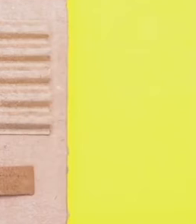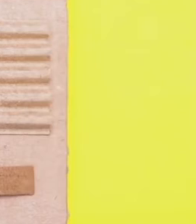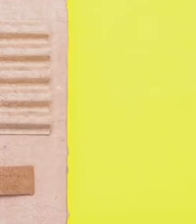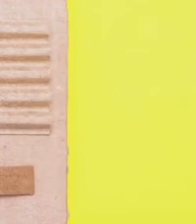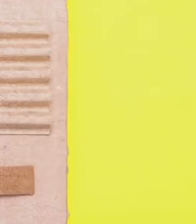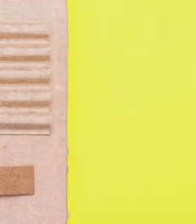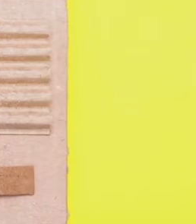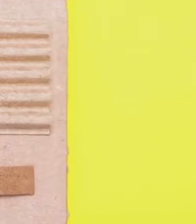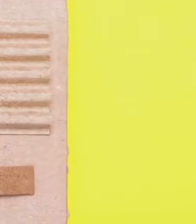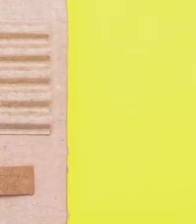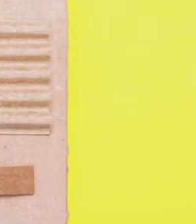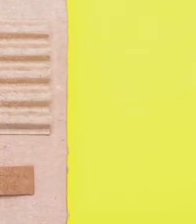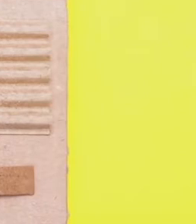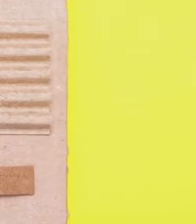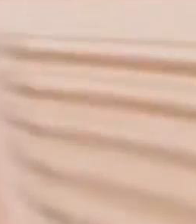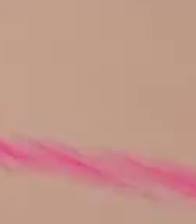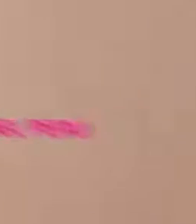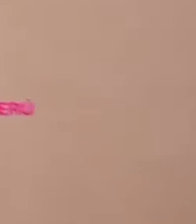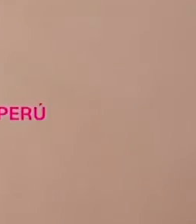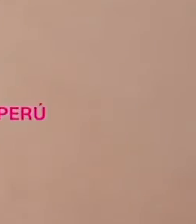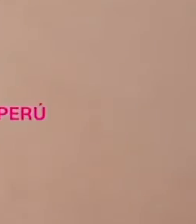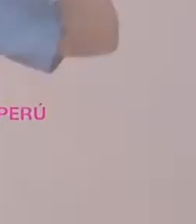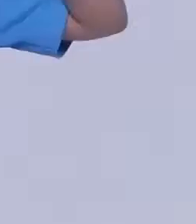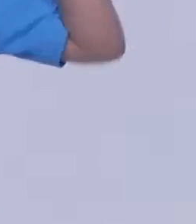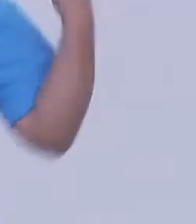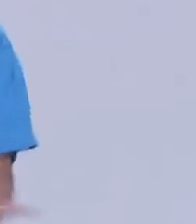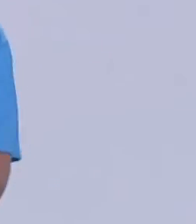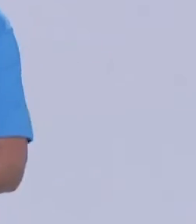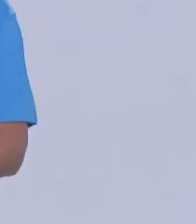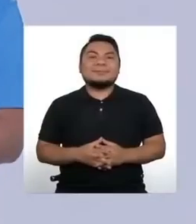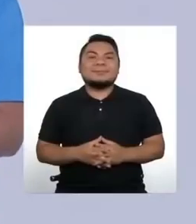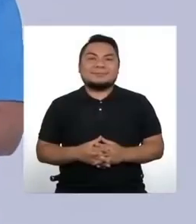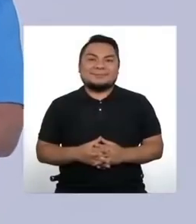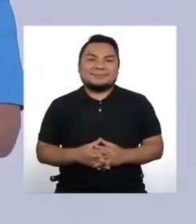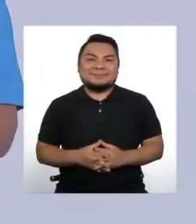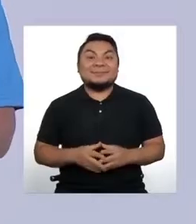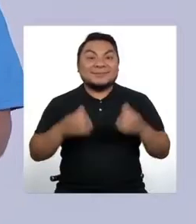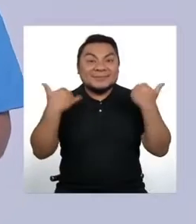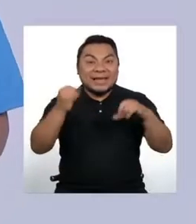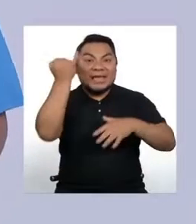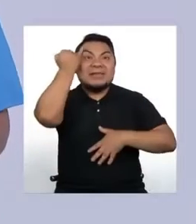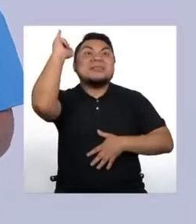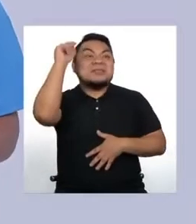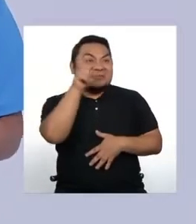ropa limpia y seguir indicaciones cuando guardas su ropa limpia.